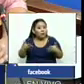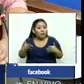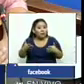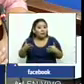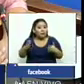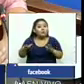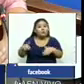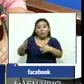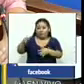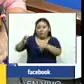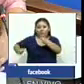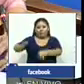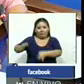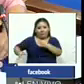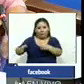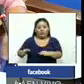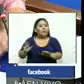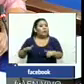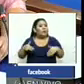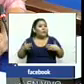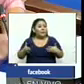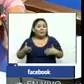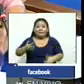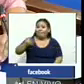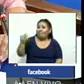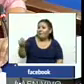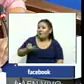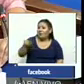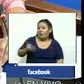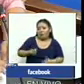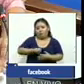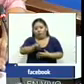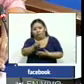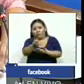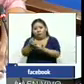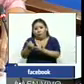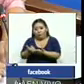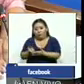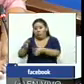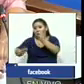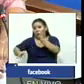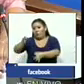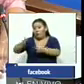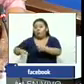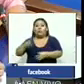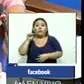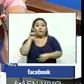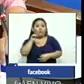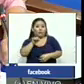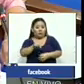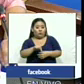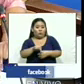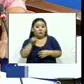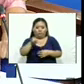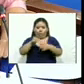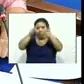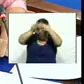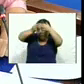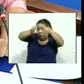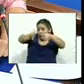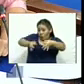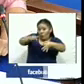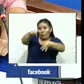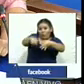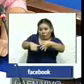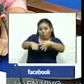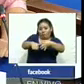judicial. Y es que es necesario una depuración del órgano judicial. Y con esto, o con esta decisión que se